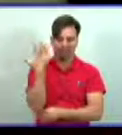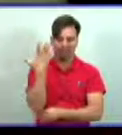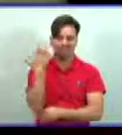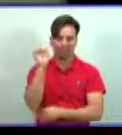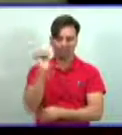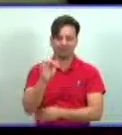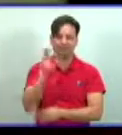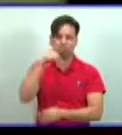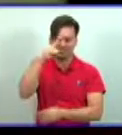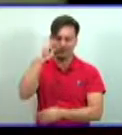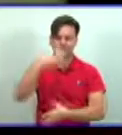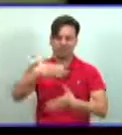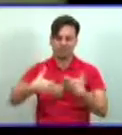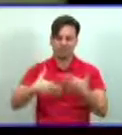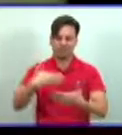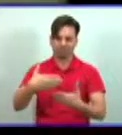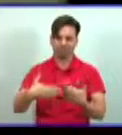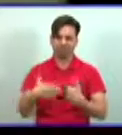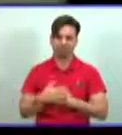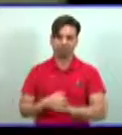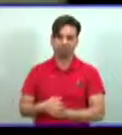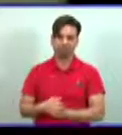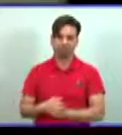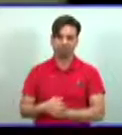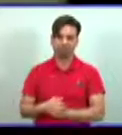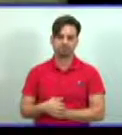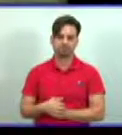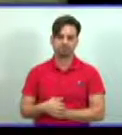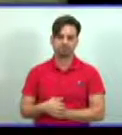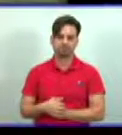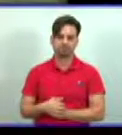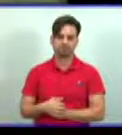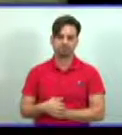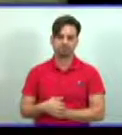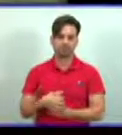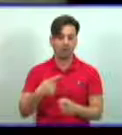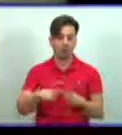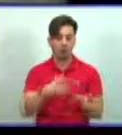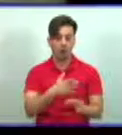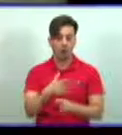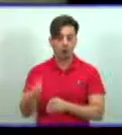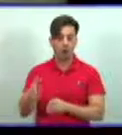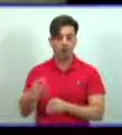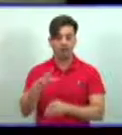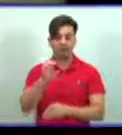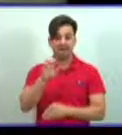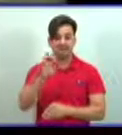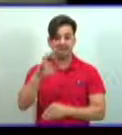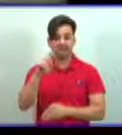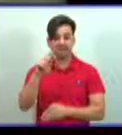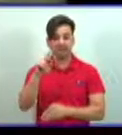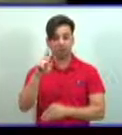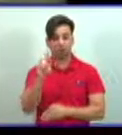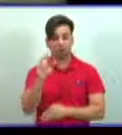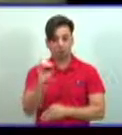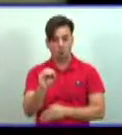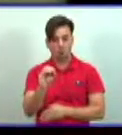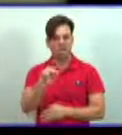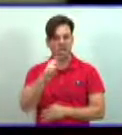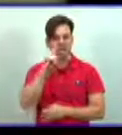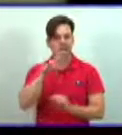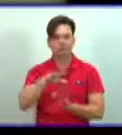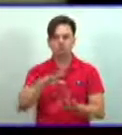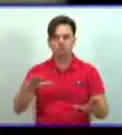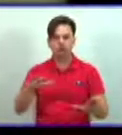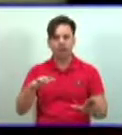que sucede precisamente en la atmósfera y que sin él no sería posible la vida. Veamos entonces la